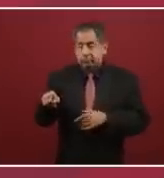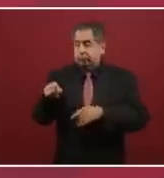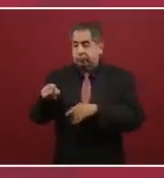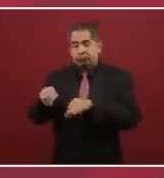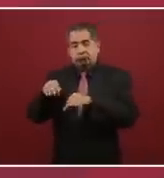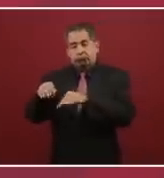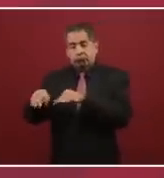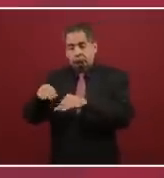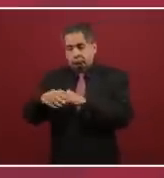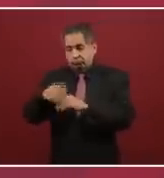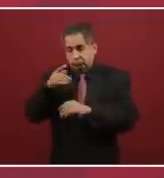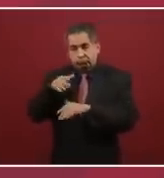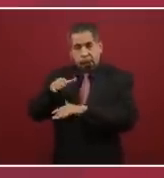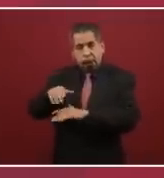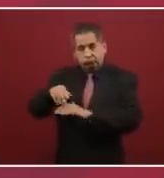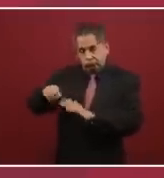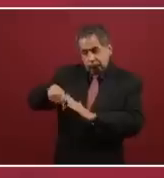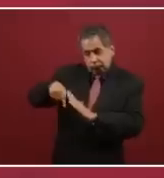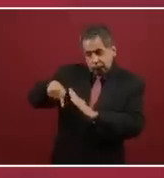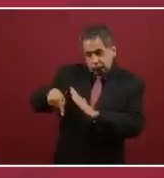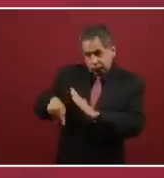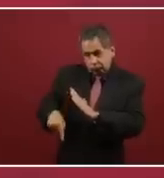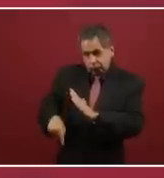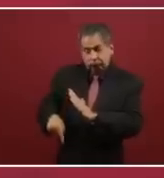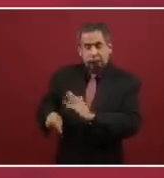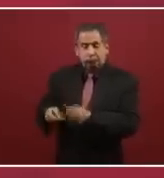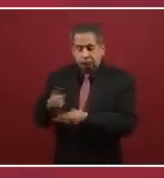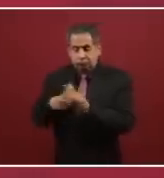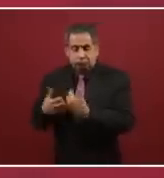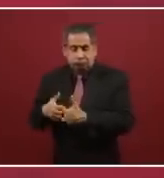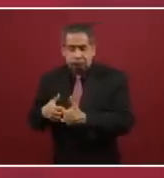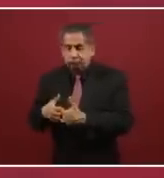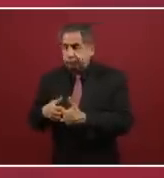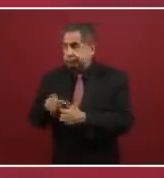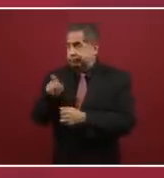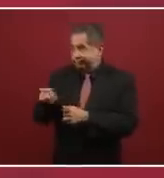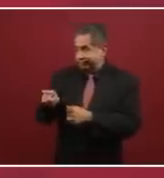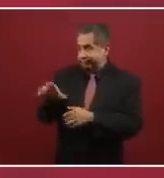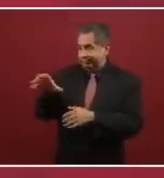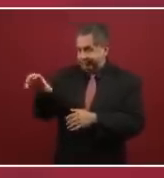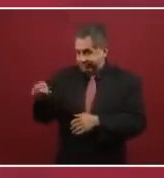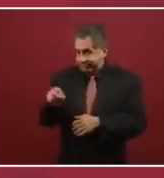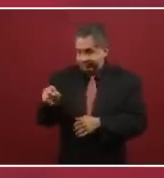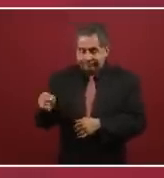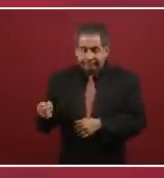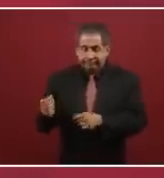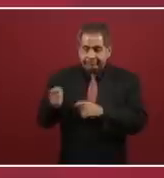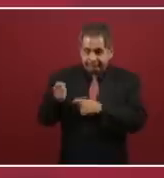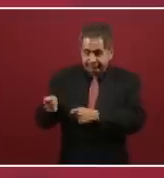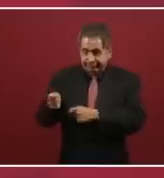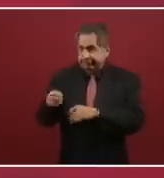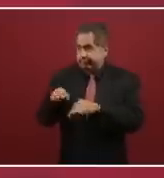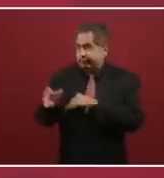trabajando en exploración y producción de petróleo, de Pemex.